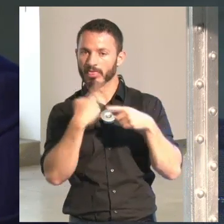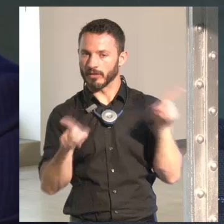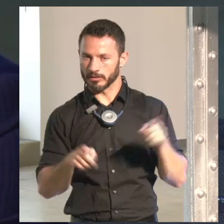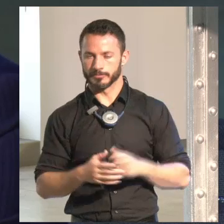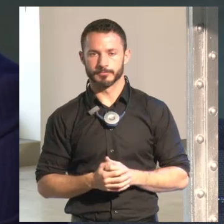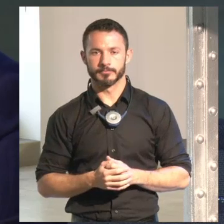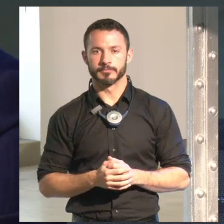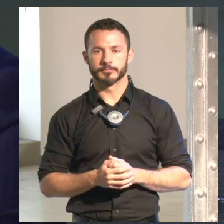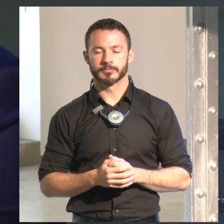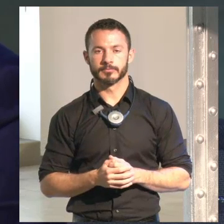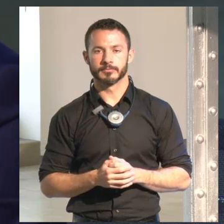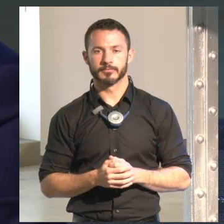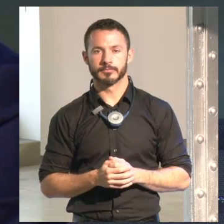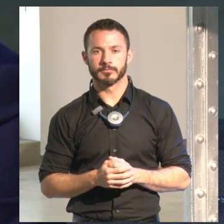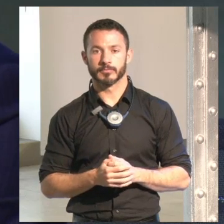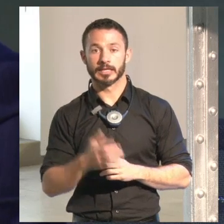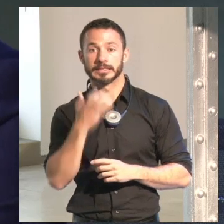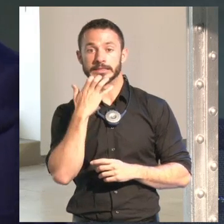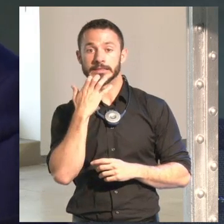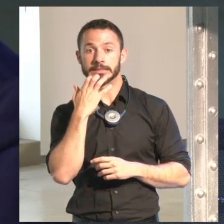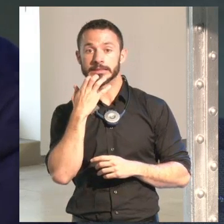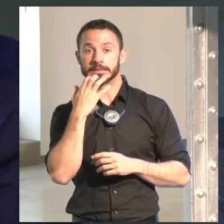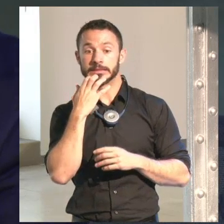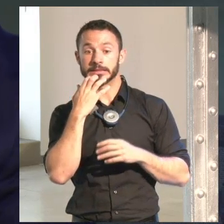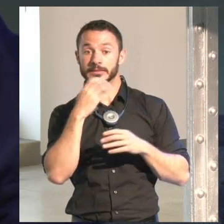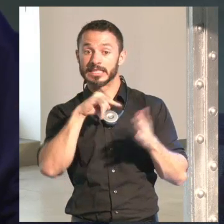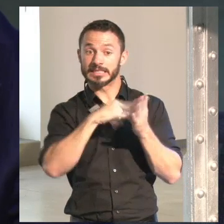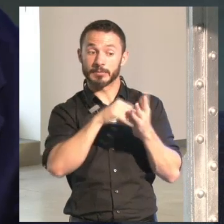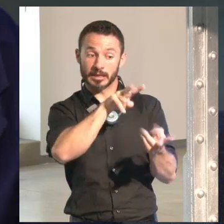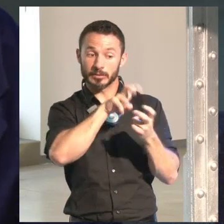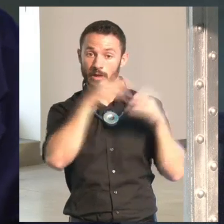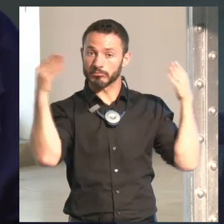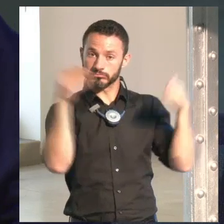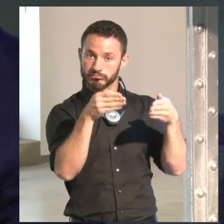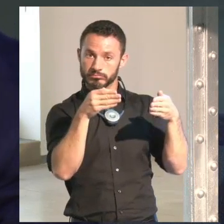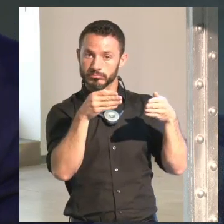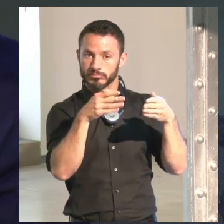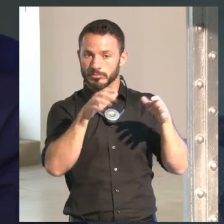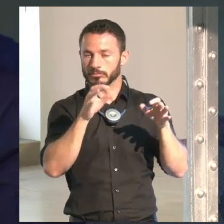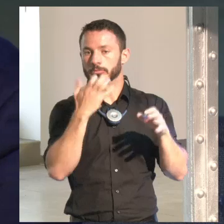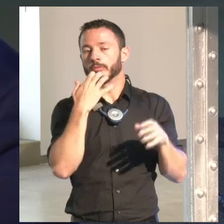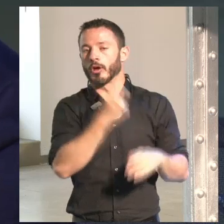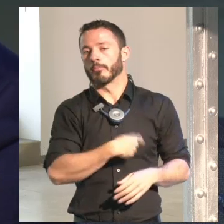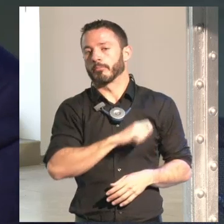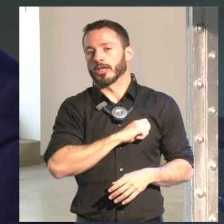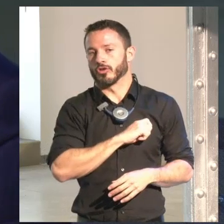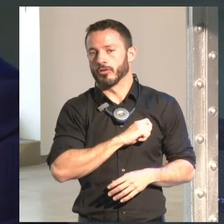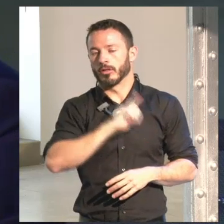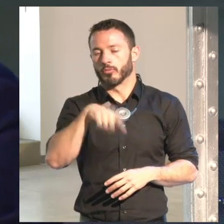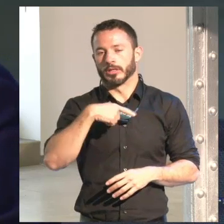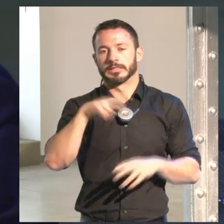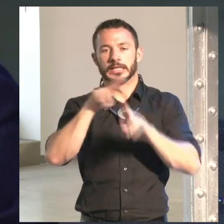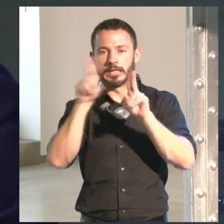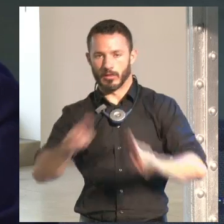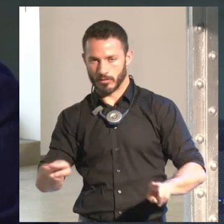Vamos a ver, si nos fijamos en el sistema tributario y vamos a coger el español, luego pasamos a temas